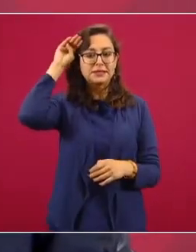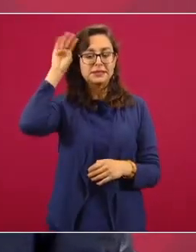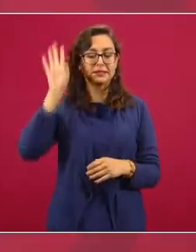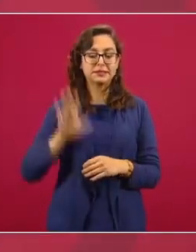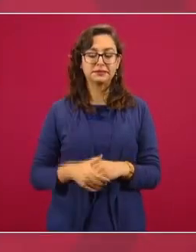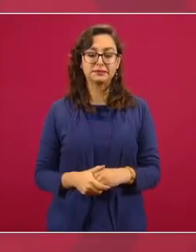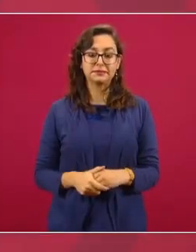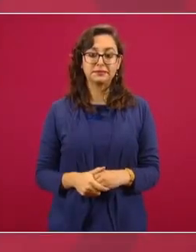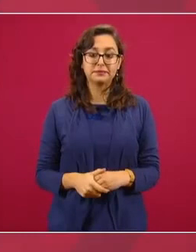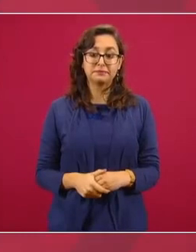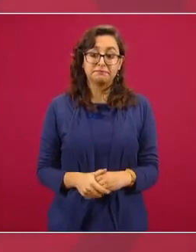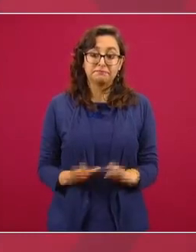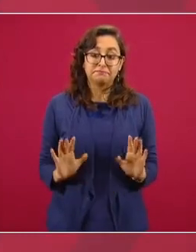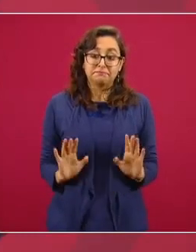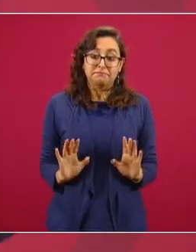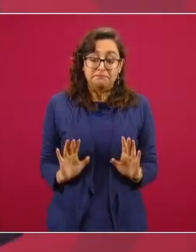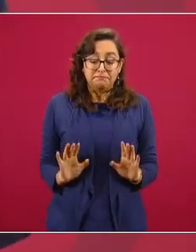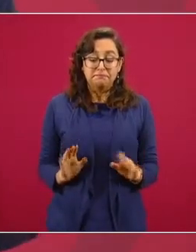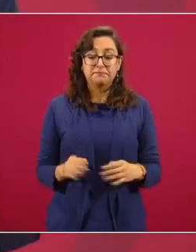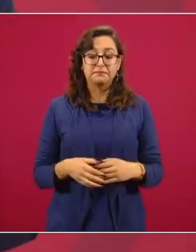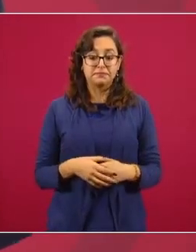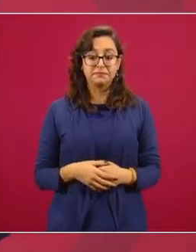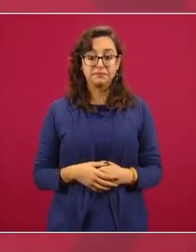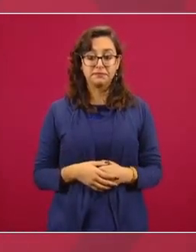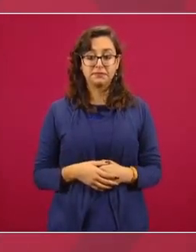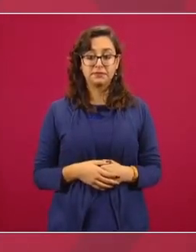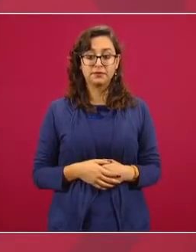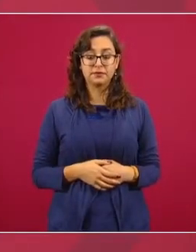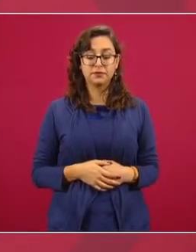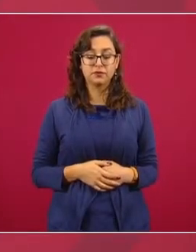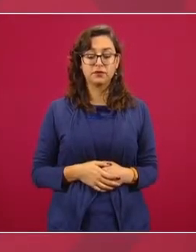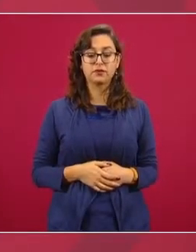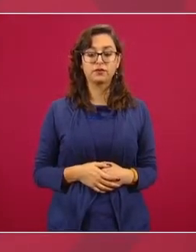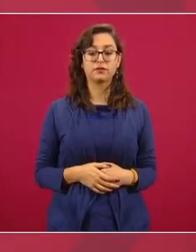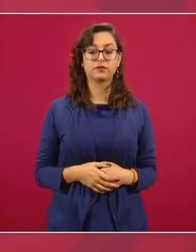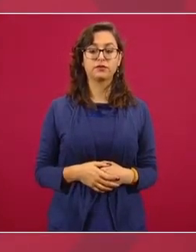Ese es mi… Entonces, en el caso de